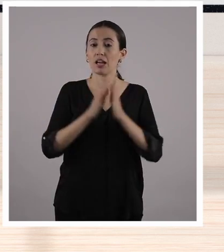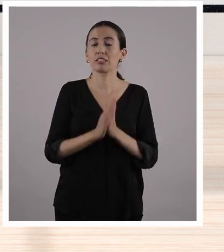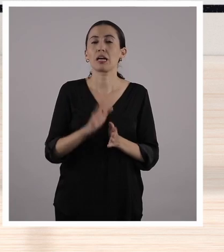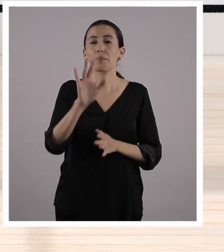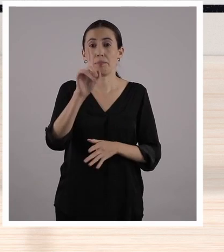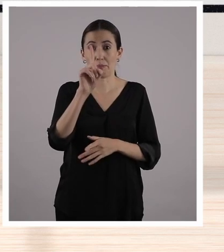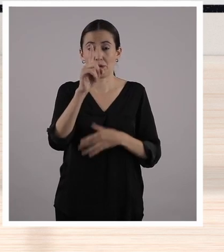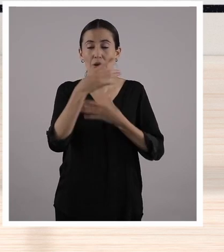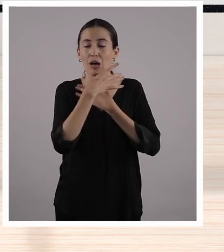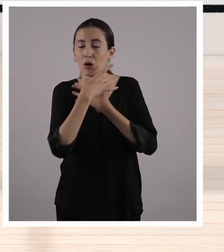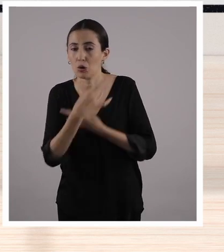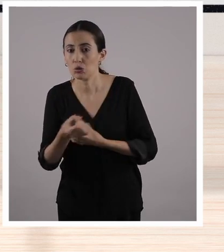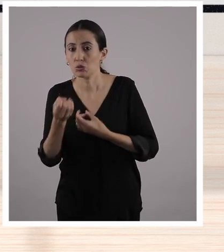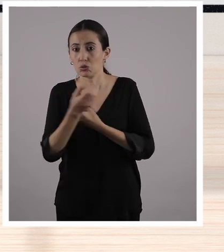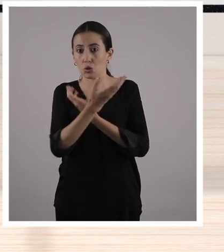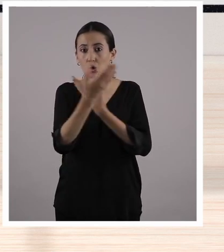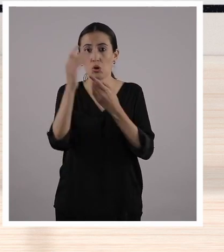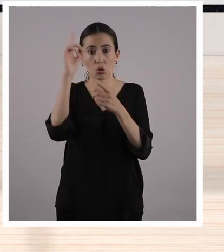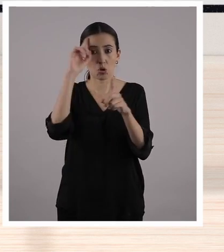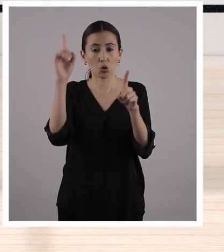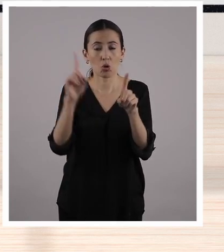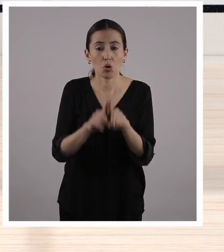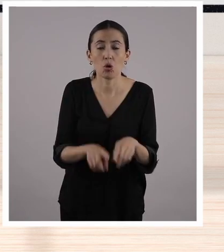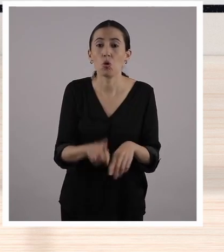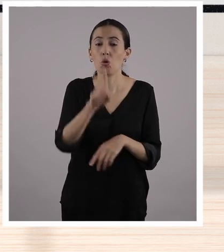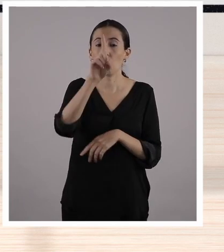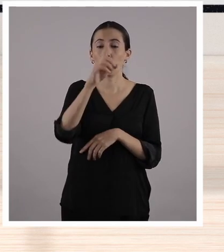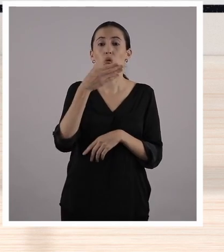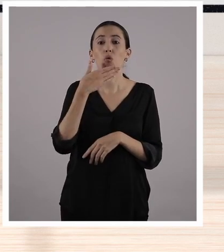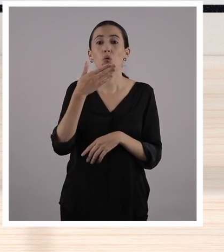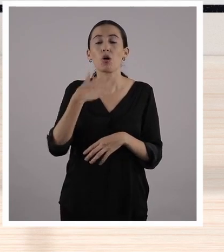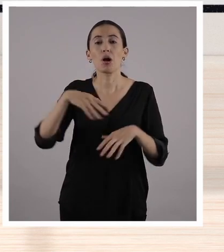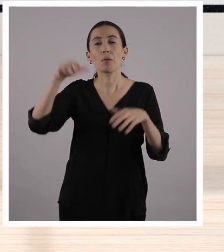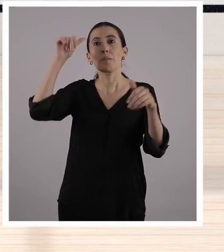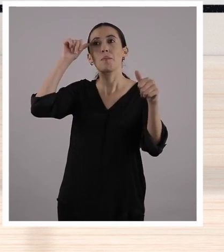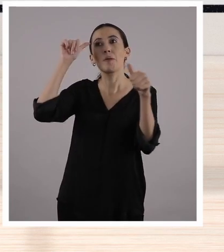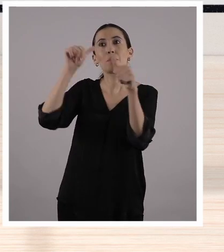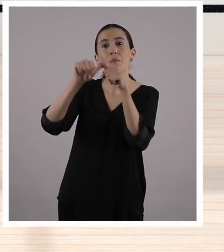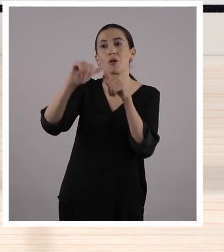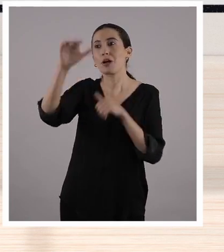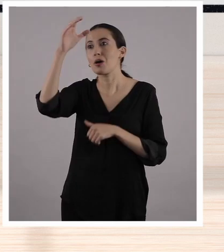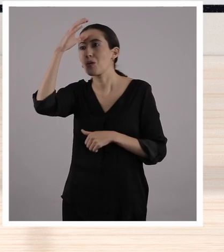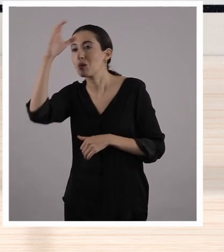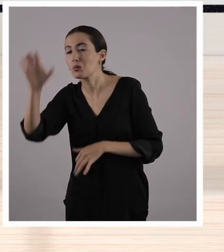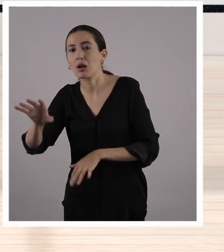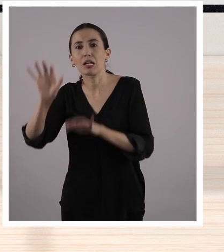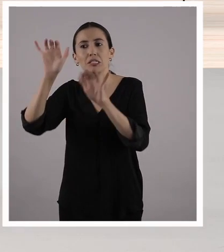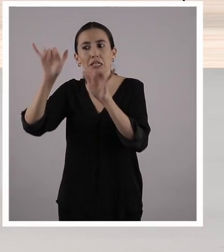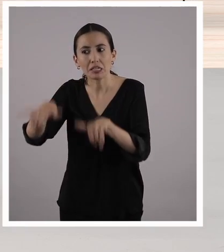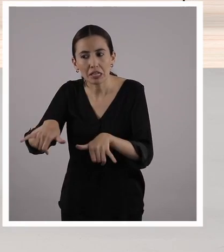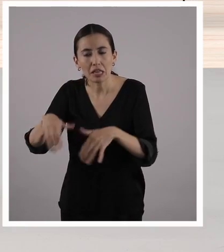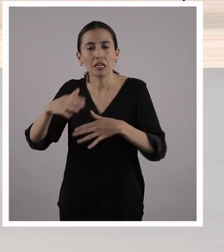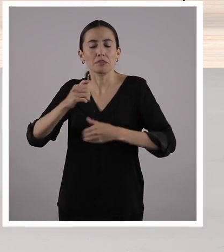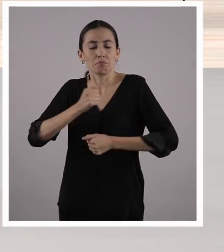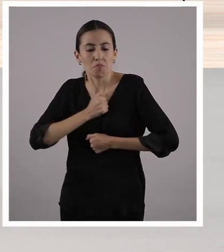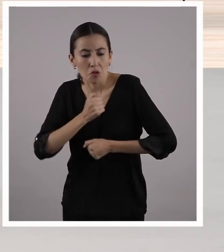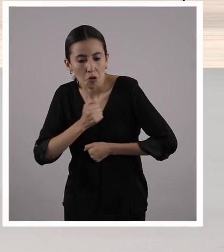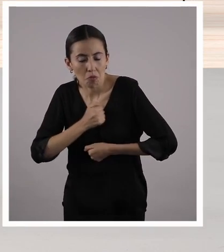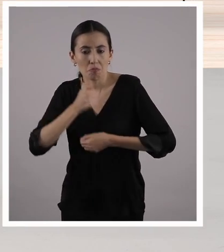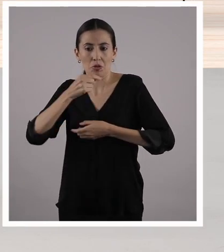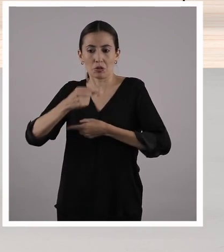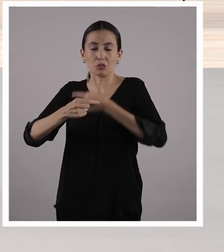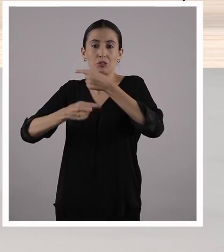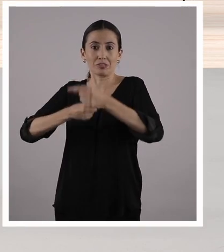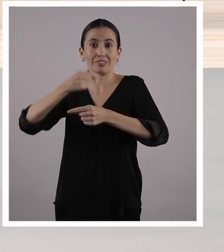quedar con una que me gusta muchísimo, no sé a ustedes qué les parece. Una semejanza es la memoria popular, porque se conservan, porque se transmiten